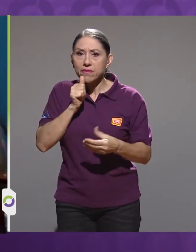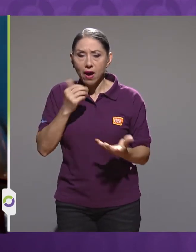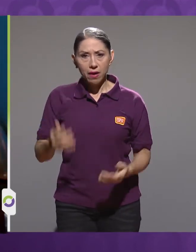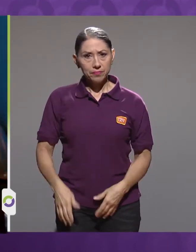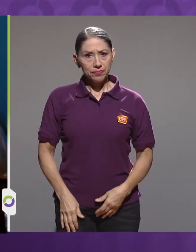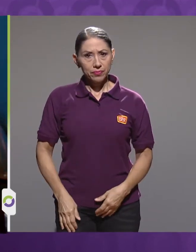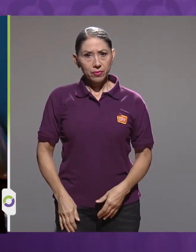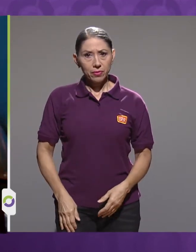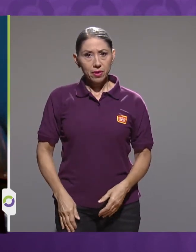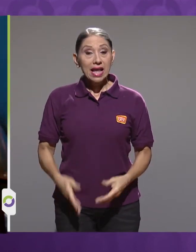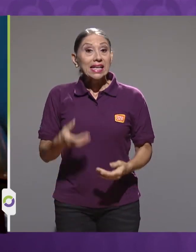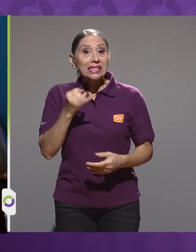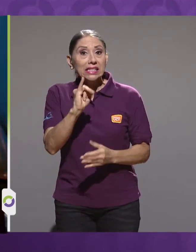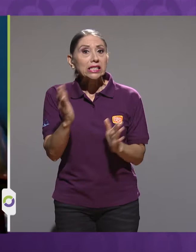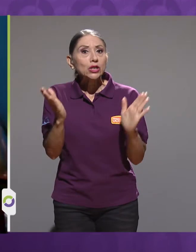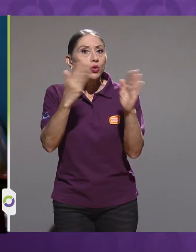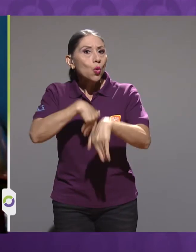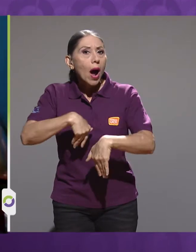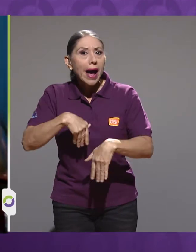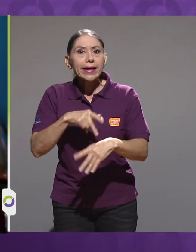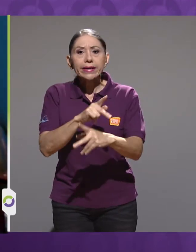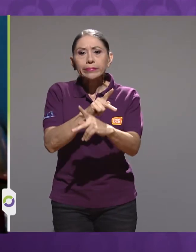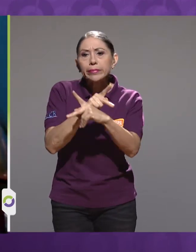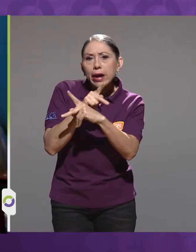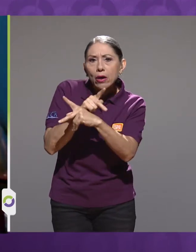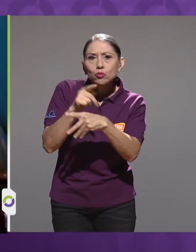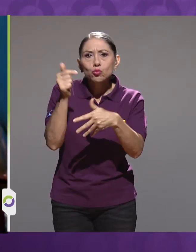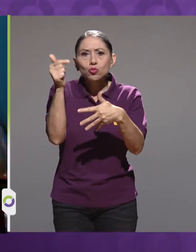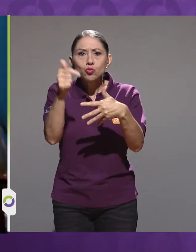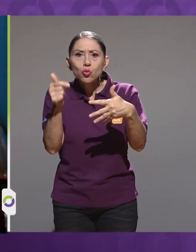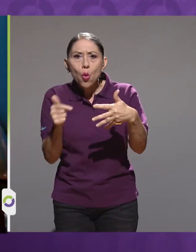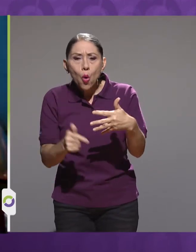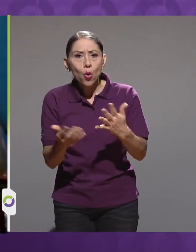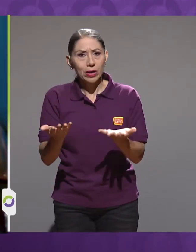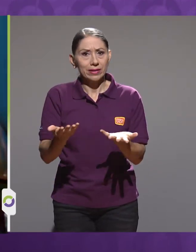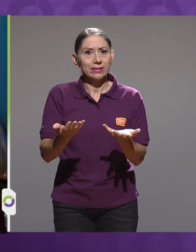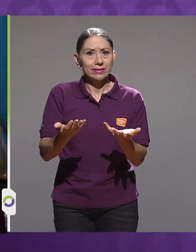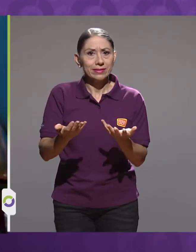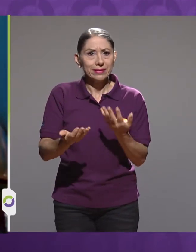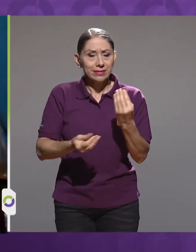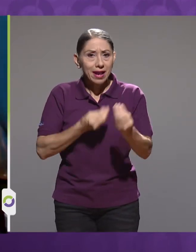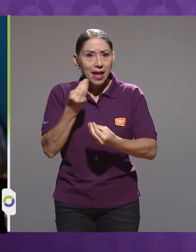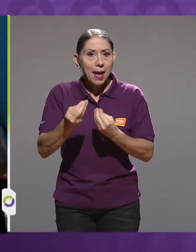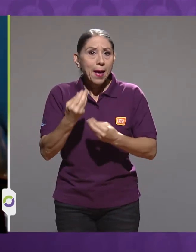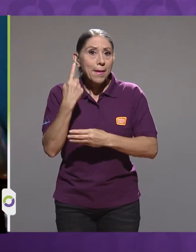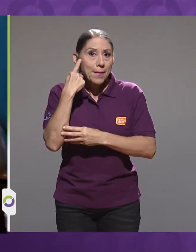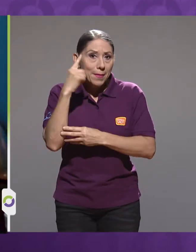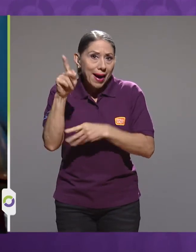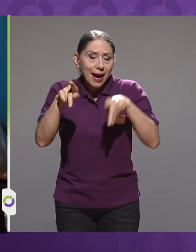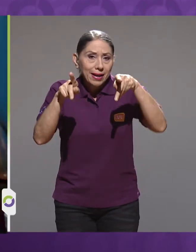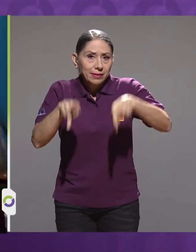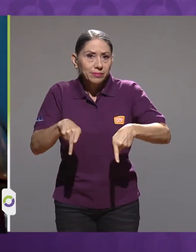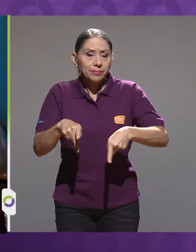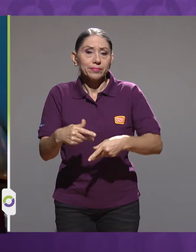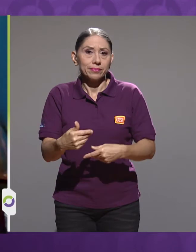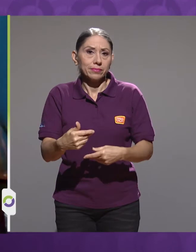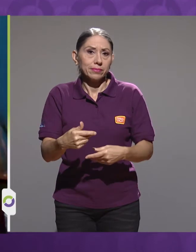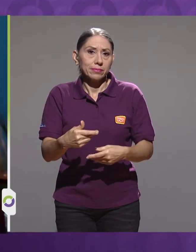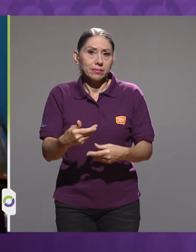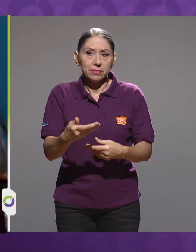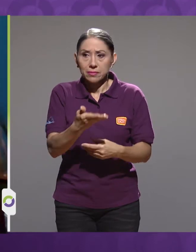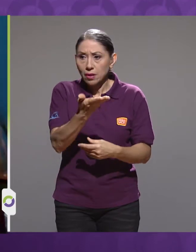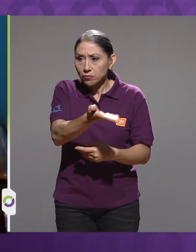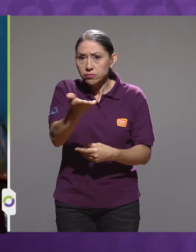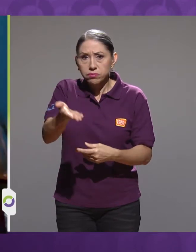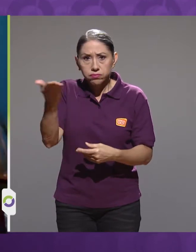privado, cuando no haya medidas o precauciones normales y necesarias para que las personas tengan,